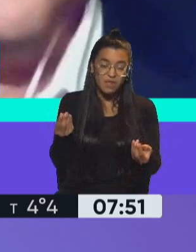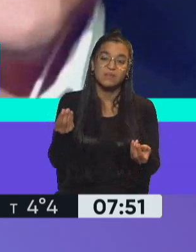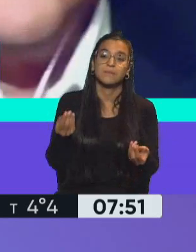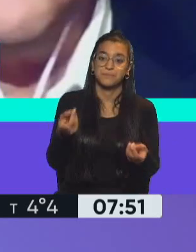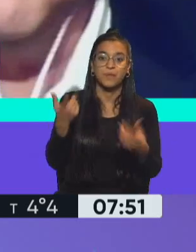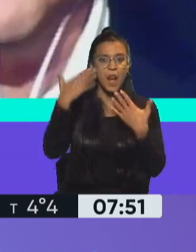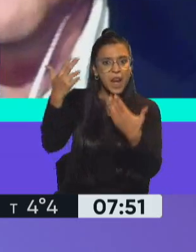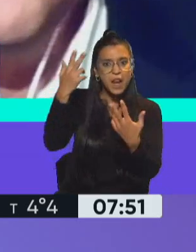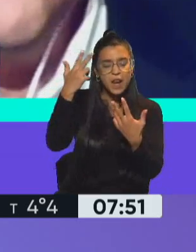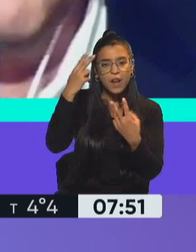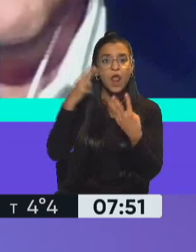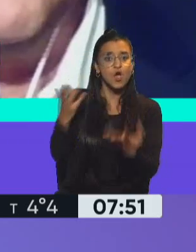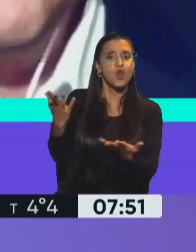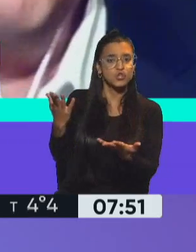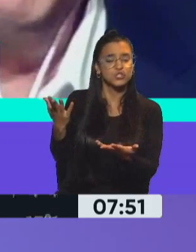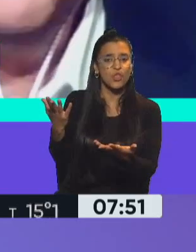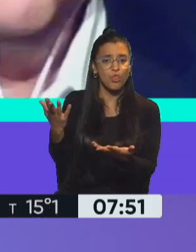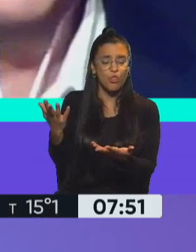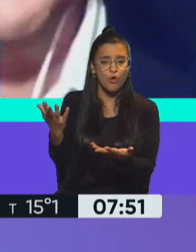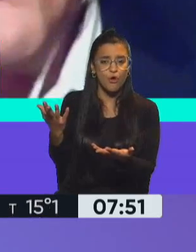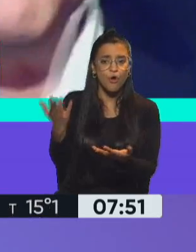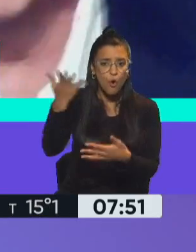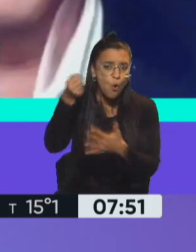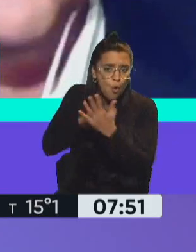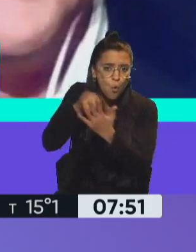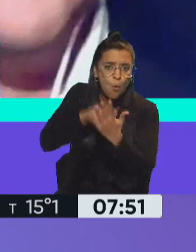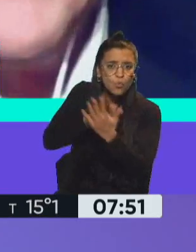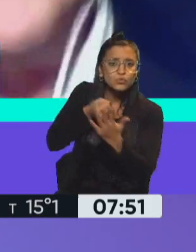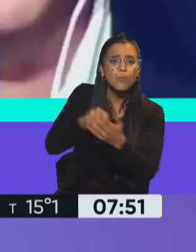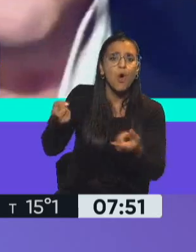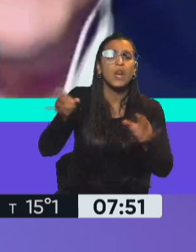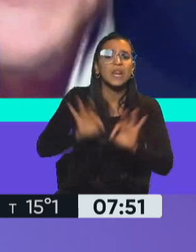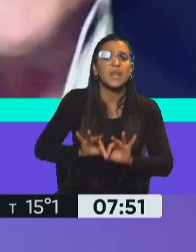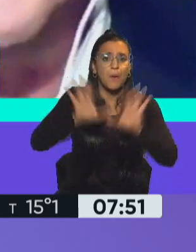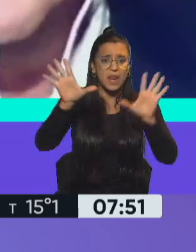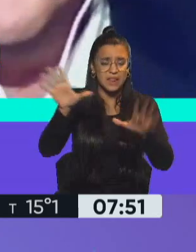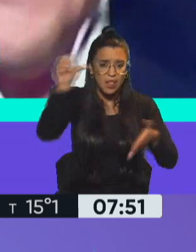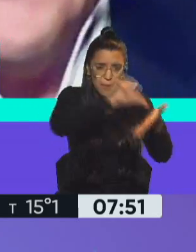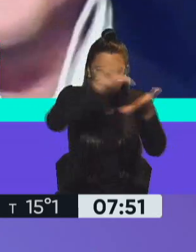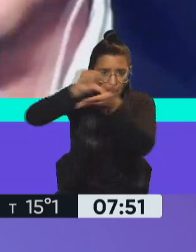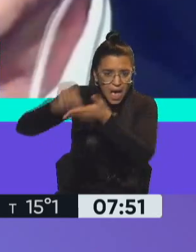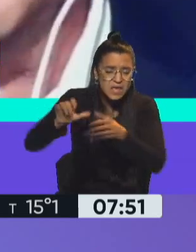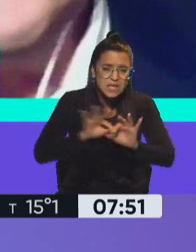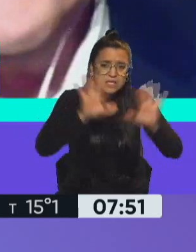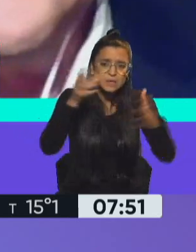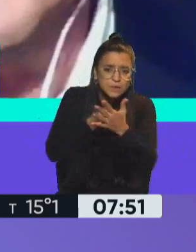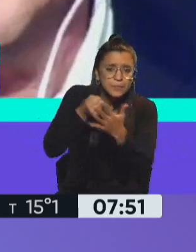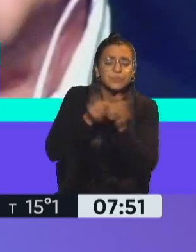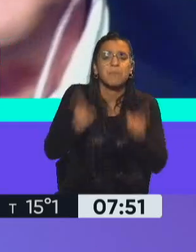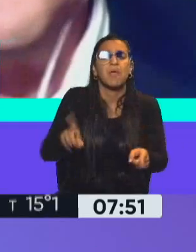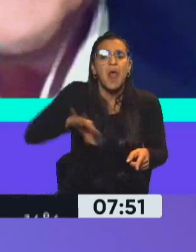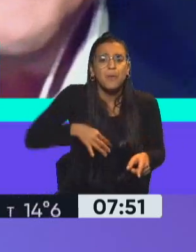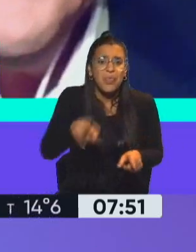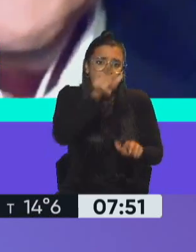siendo reconocido como un luchador por la libertad de los países y la vida de